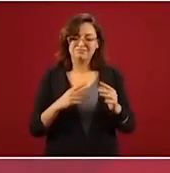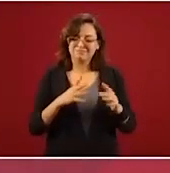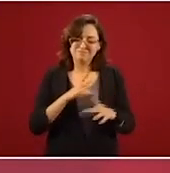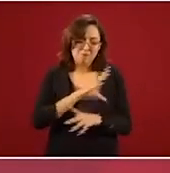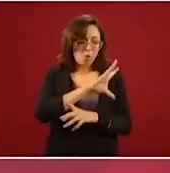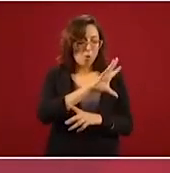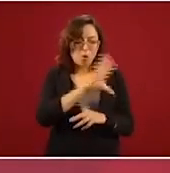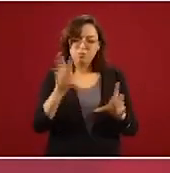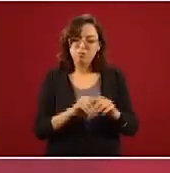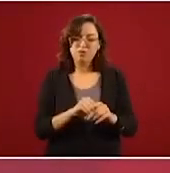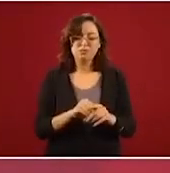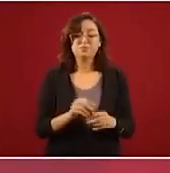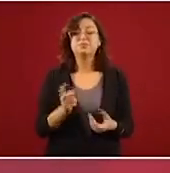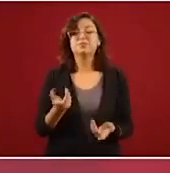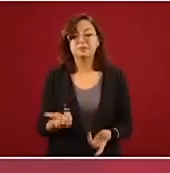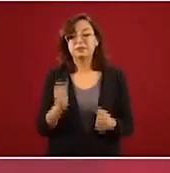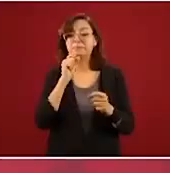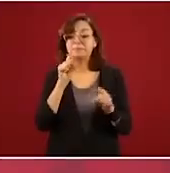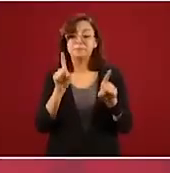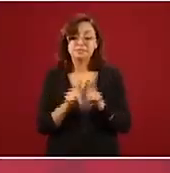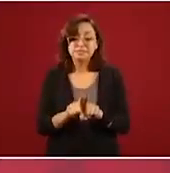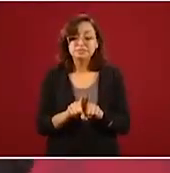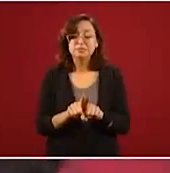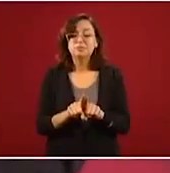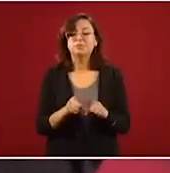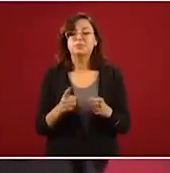Es cierto que querían también